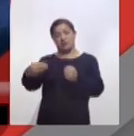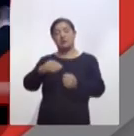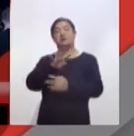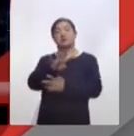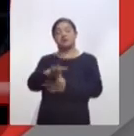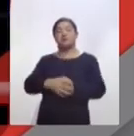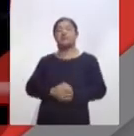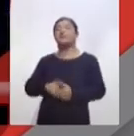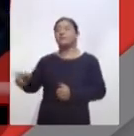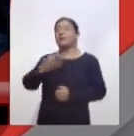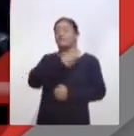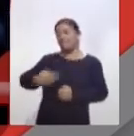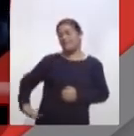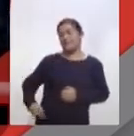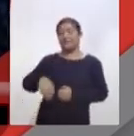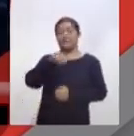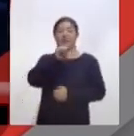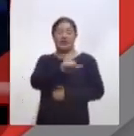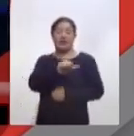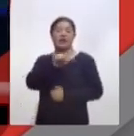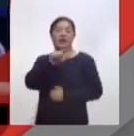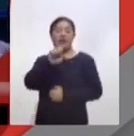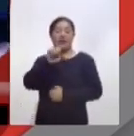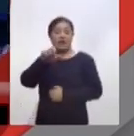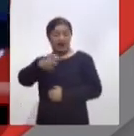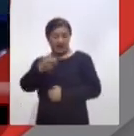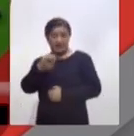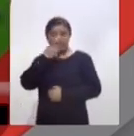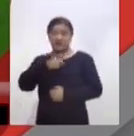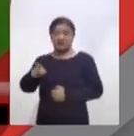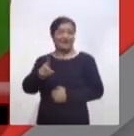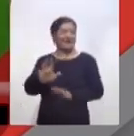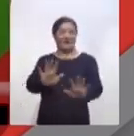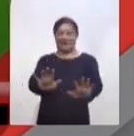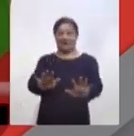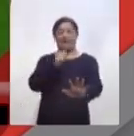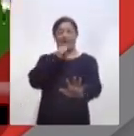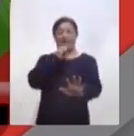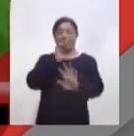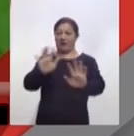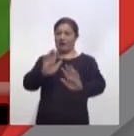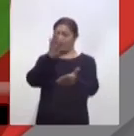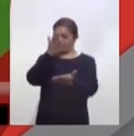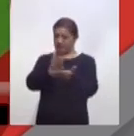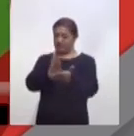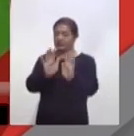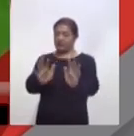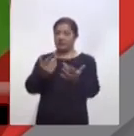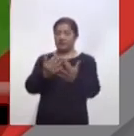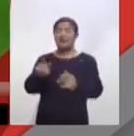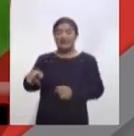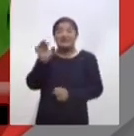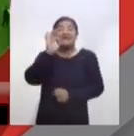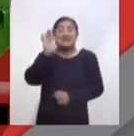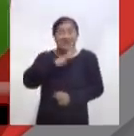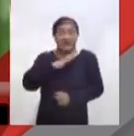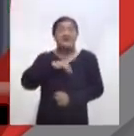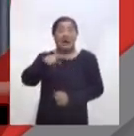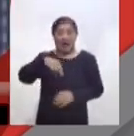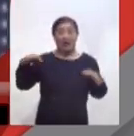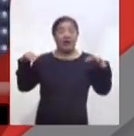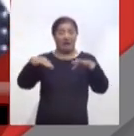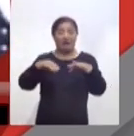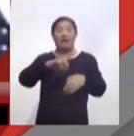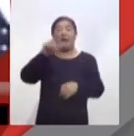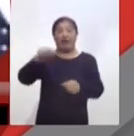Alexander Seferin, ha declarado que aún no se puede descartar ninguna posibilidad, e incluso dejó entrever lo que pasaría en el peor de los casos.